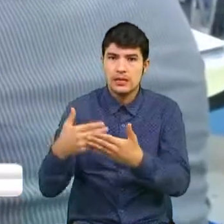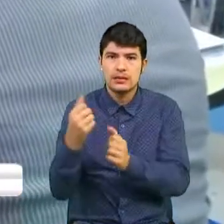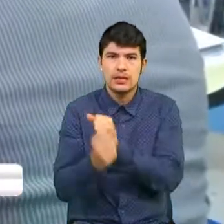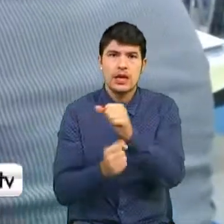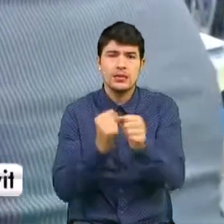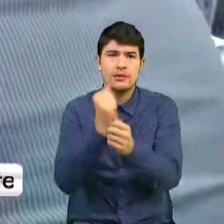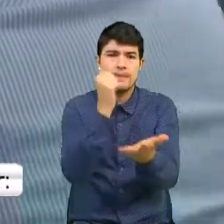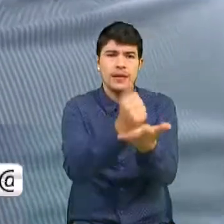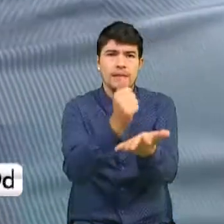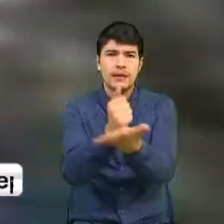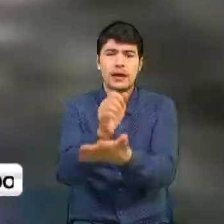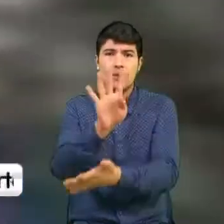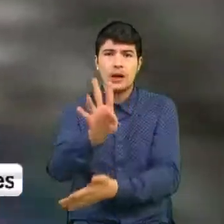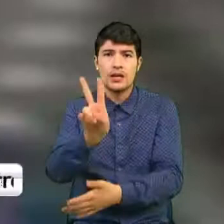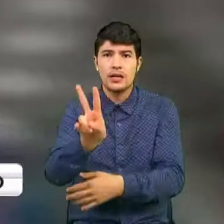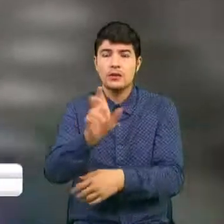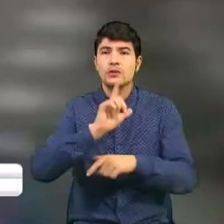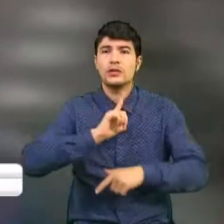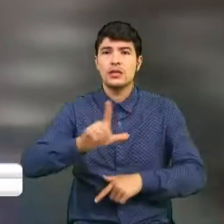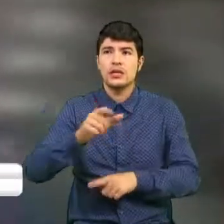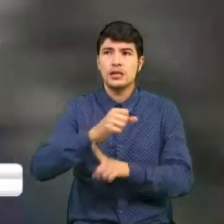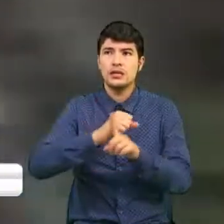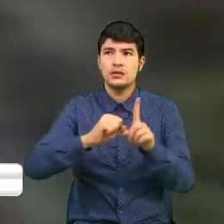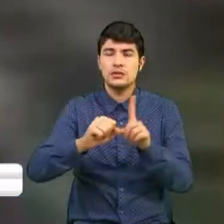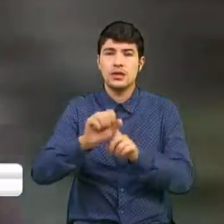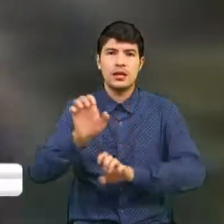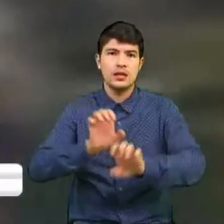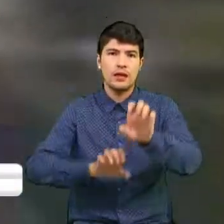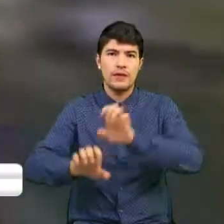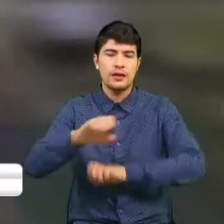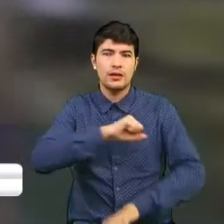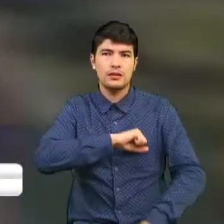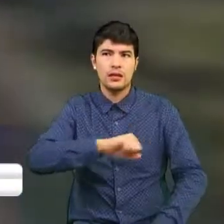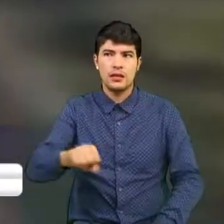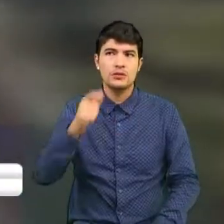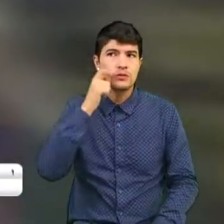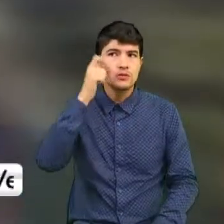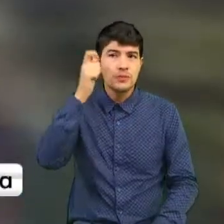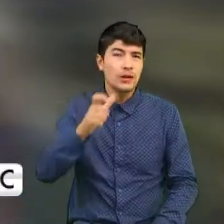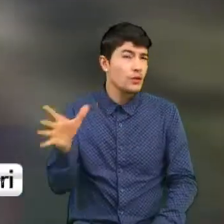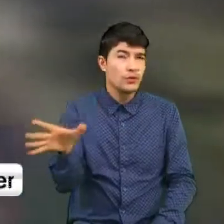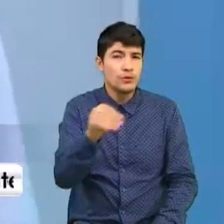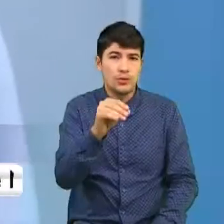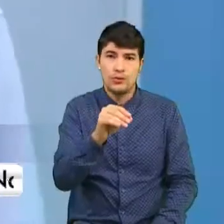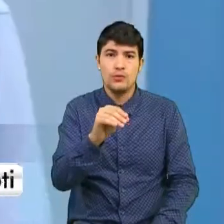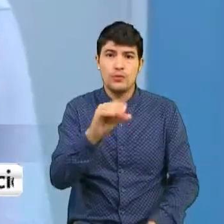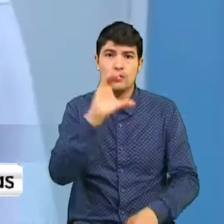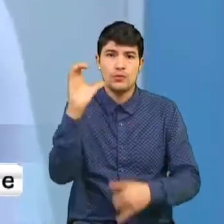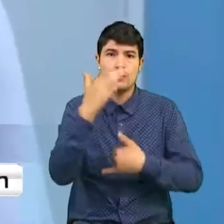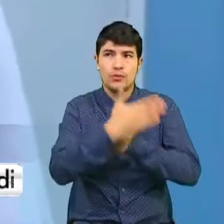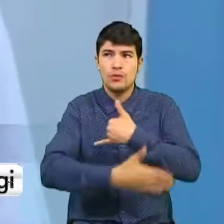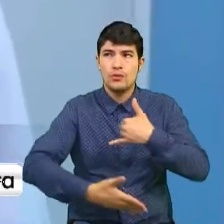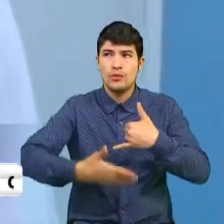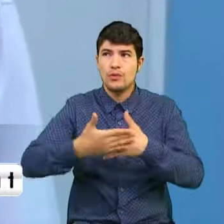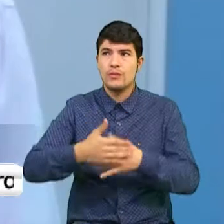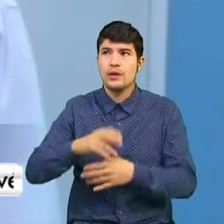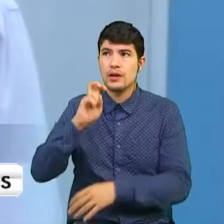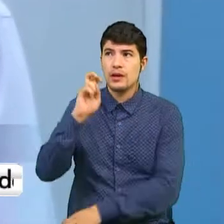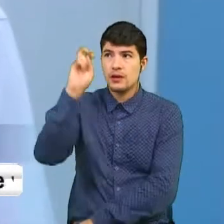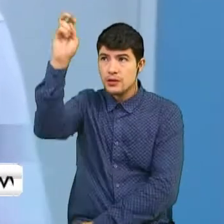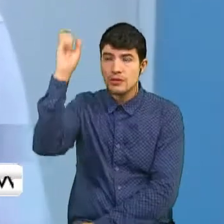asesinados más de 42 líderes sociales y de defensores de derechos humanos en todo el país en particular en norte de